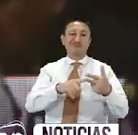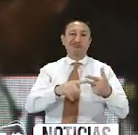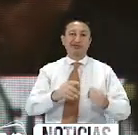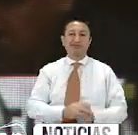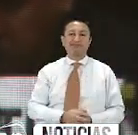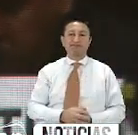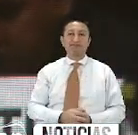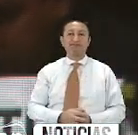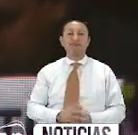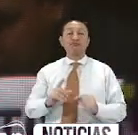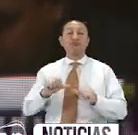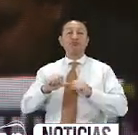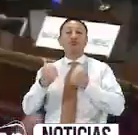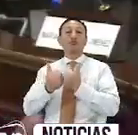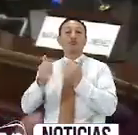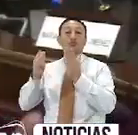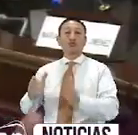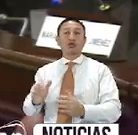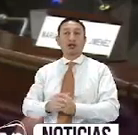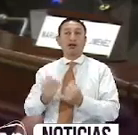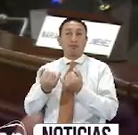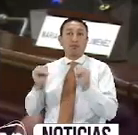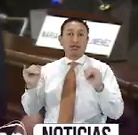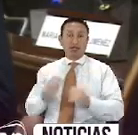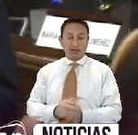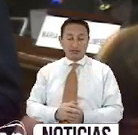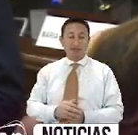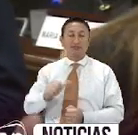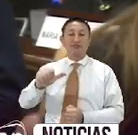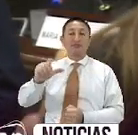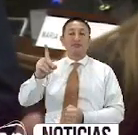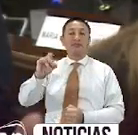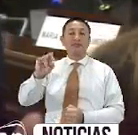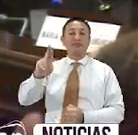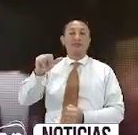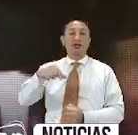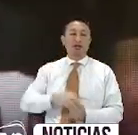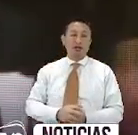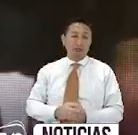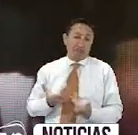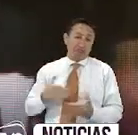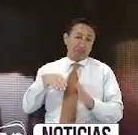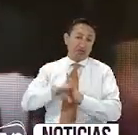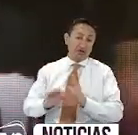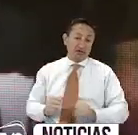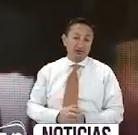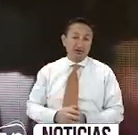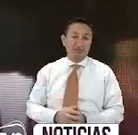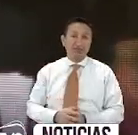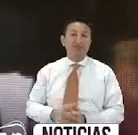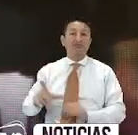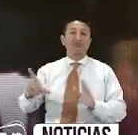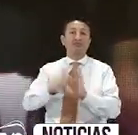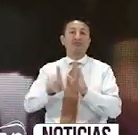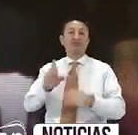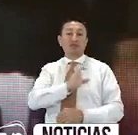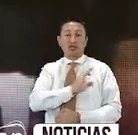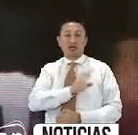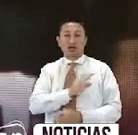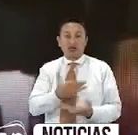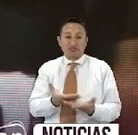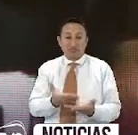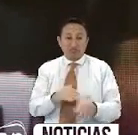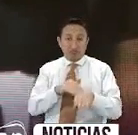Los independientes Adriana García y Ramiro Vela se inclinaron por el archivo. Proceder sin bases jurídicas y técnicas